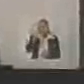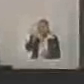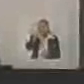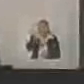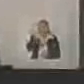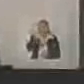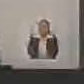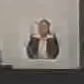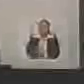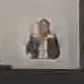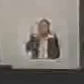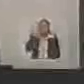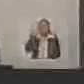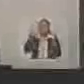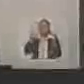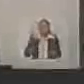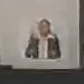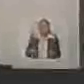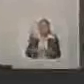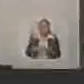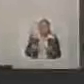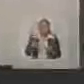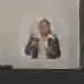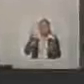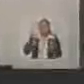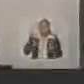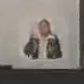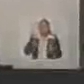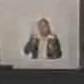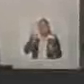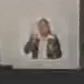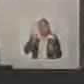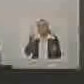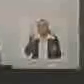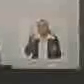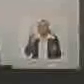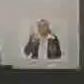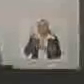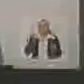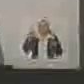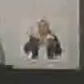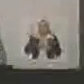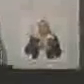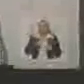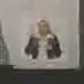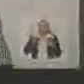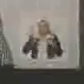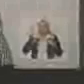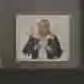familia? ¿Quieres perder la tranquilidad o quieres recuperarla? Muchas gracias.